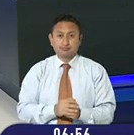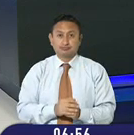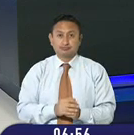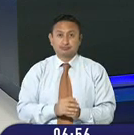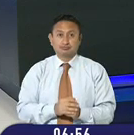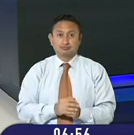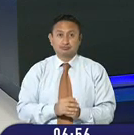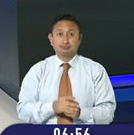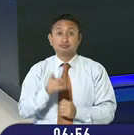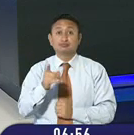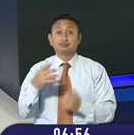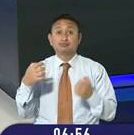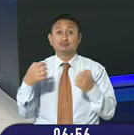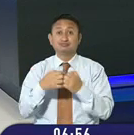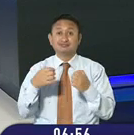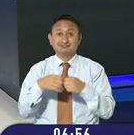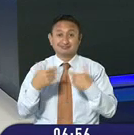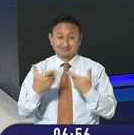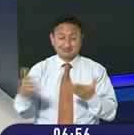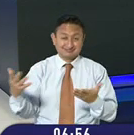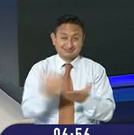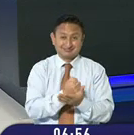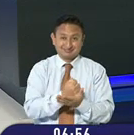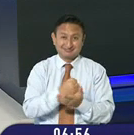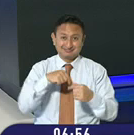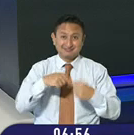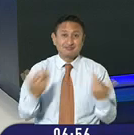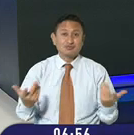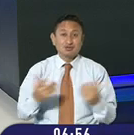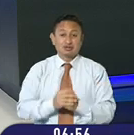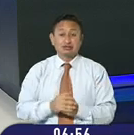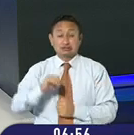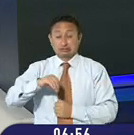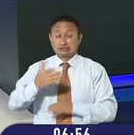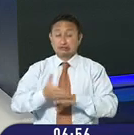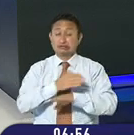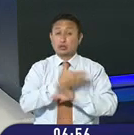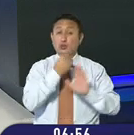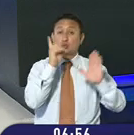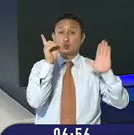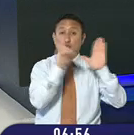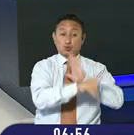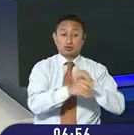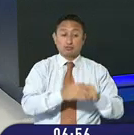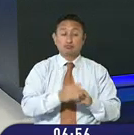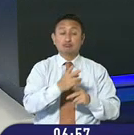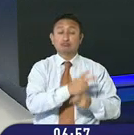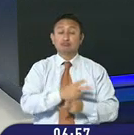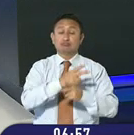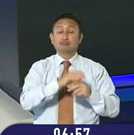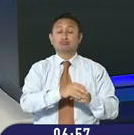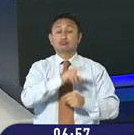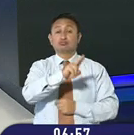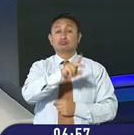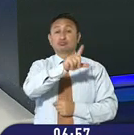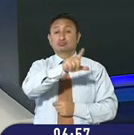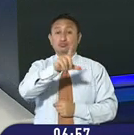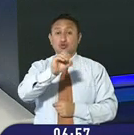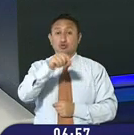Equipos fueron decomisados. Este hecho ocurre tras una denuncia presentada por el consejero Hernán Ulloa, luego que